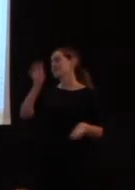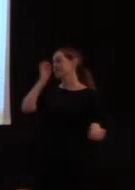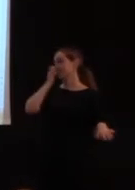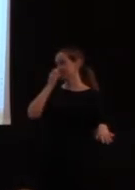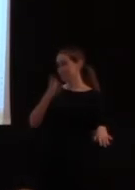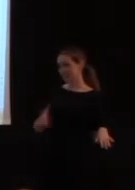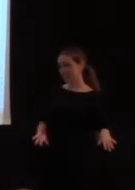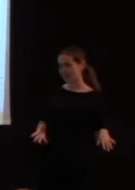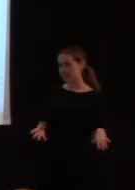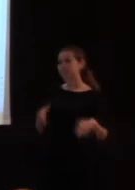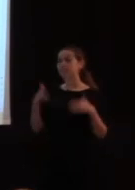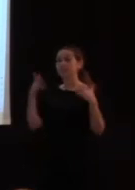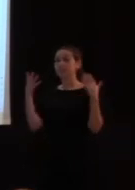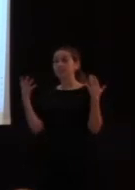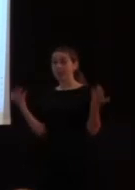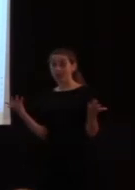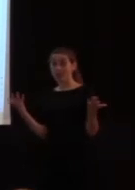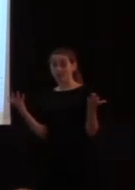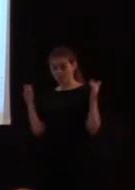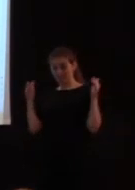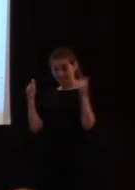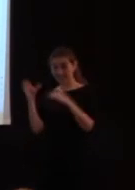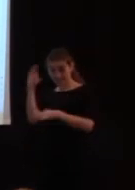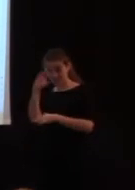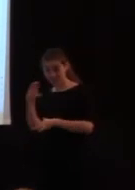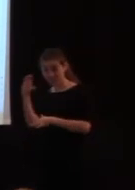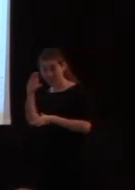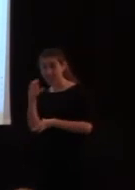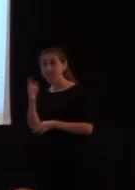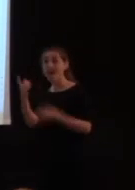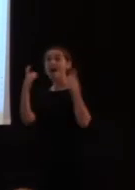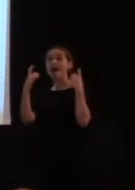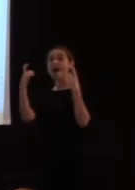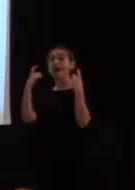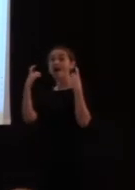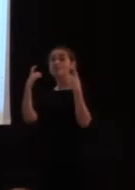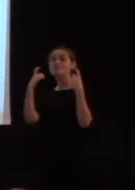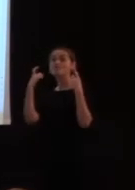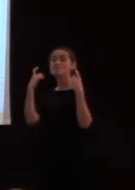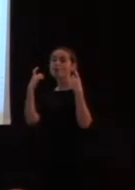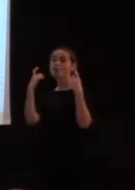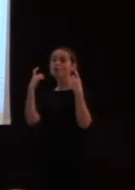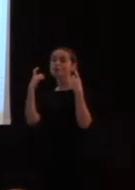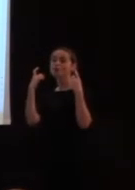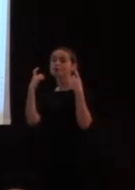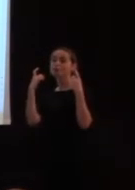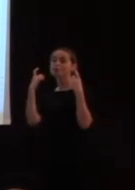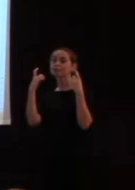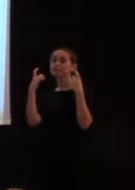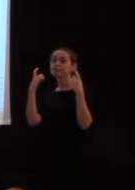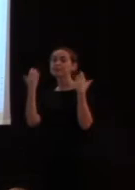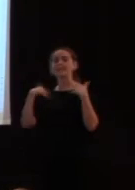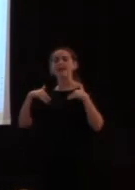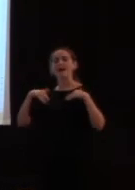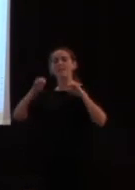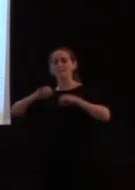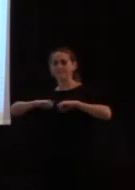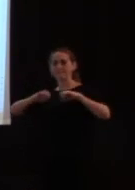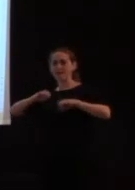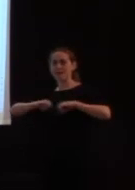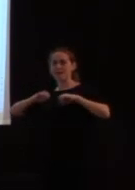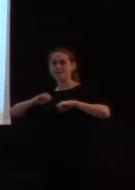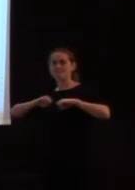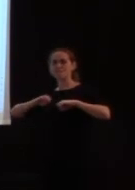Bueno, pues en este caso se trataba de que los alumnos hacían, bastante mayores ya